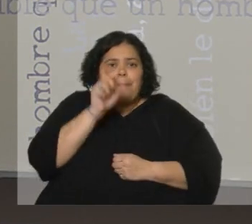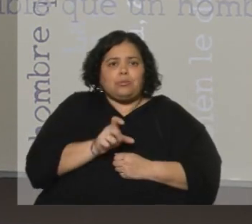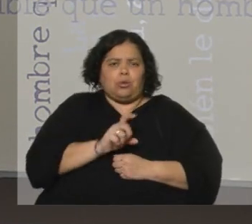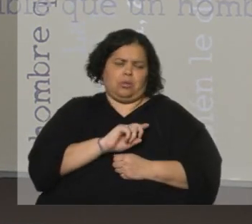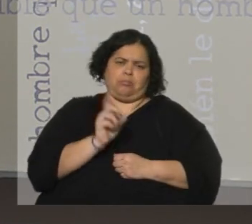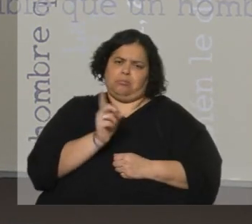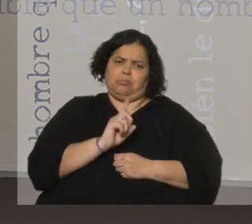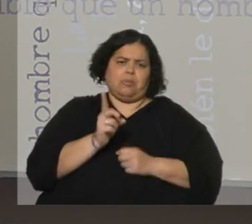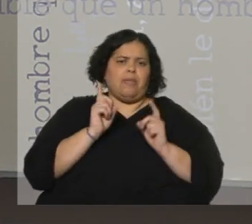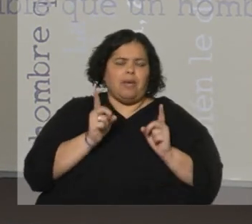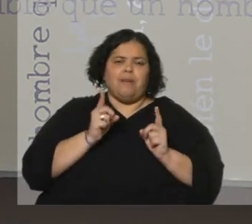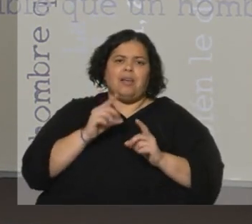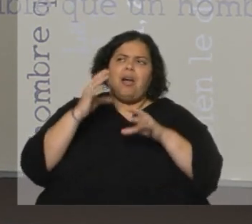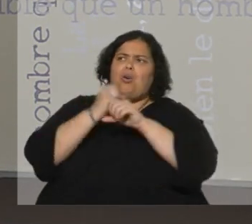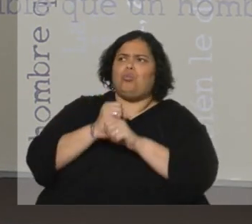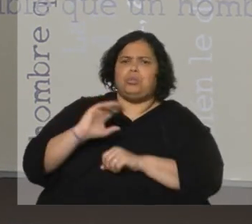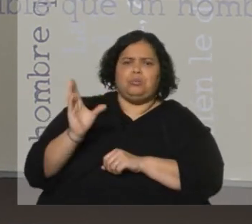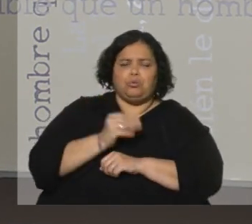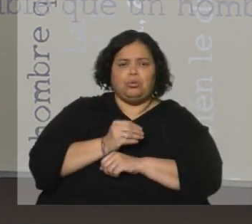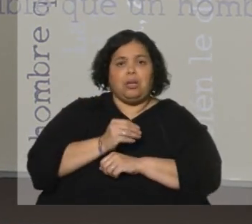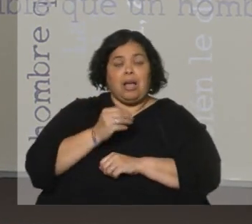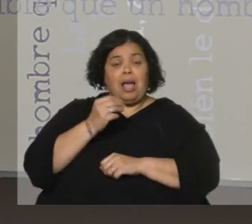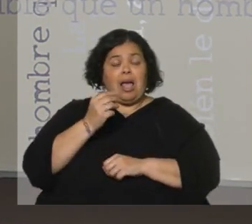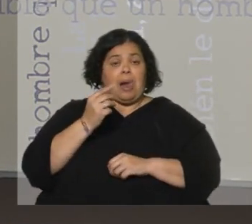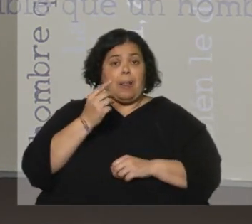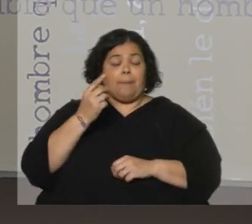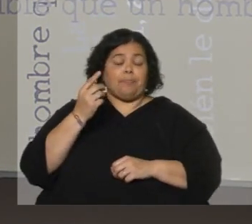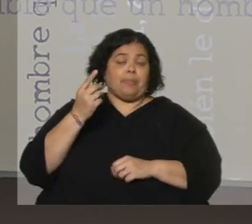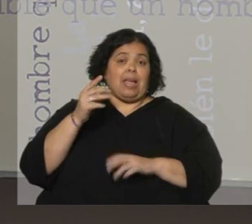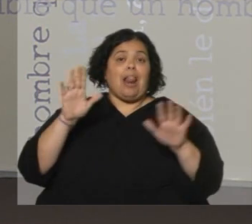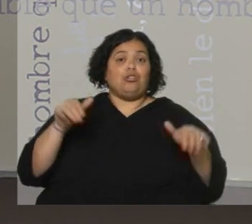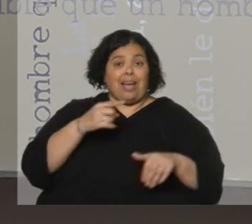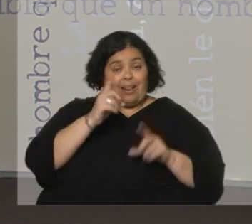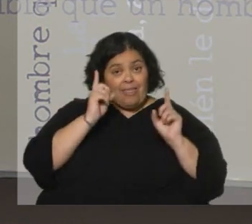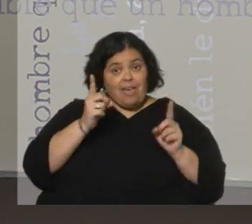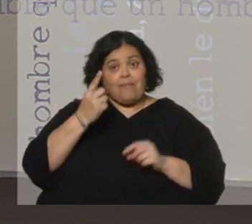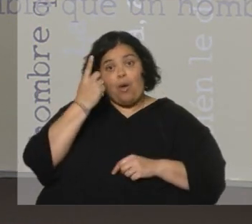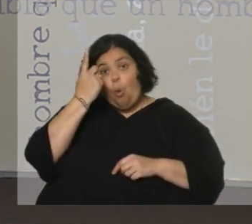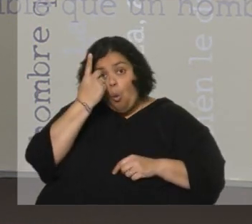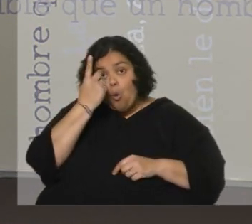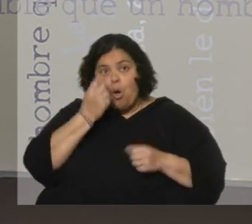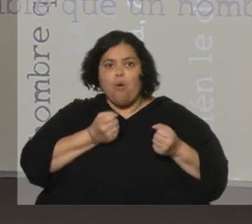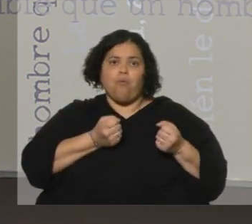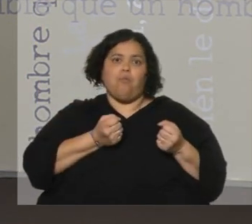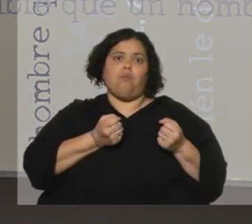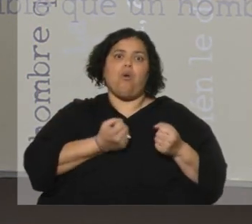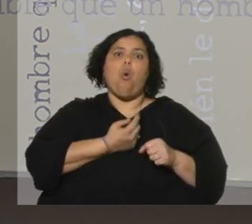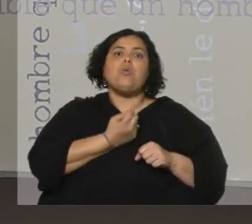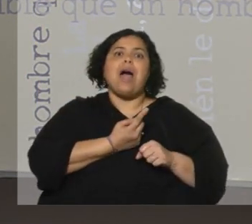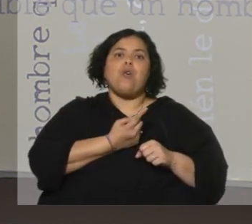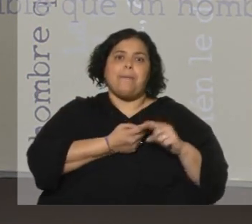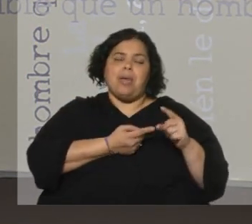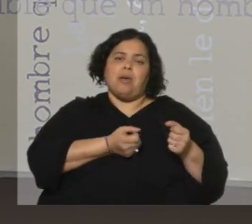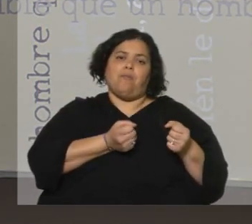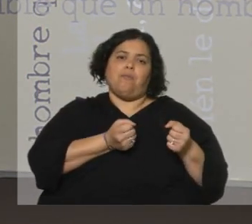carriles para gente que hace cadena para ir a trabajar si vas uno solo en el auto Tenés que ir por este carril ese carril demora una hora y media si vas de A3 o de